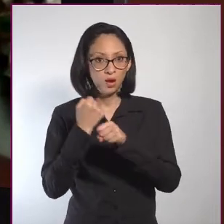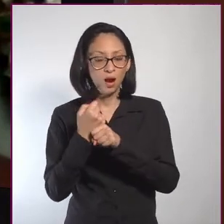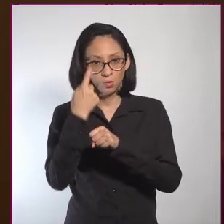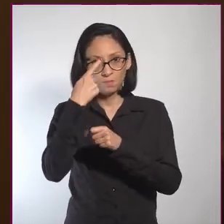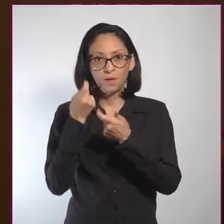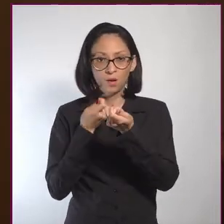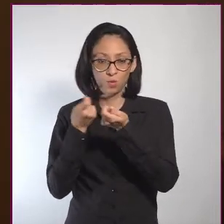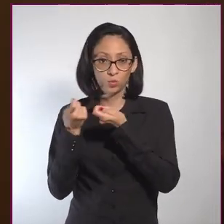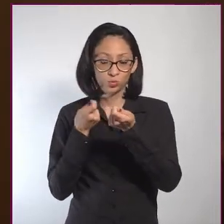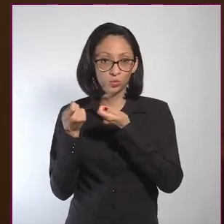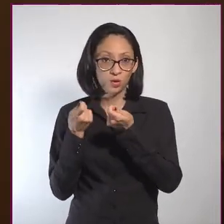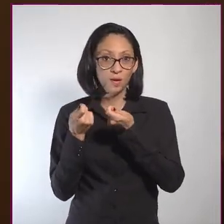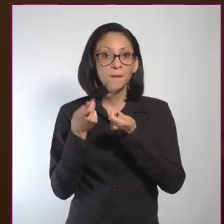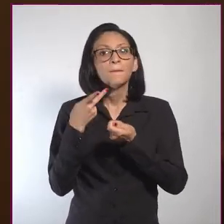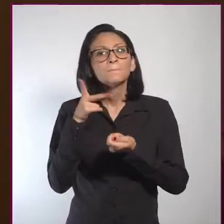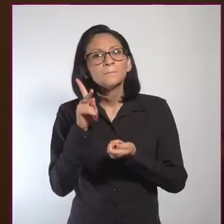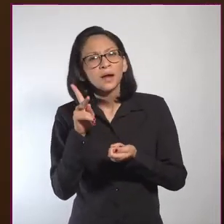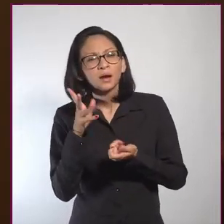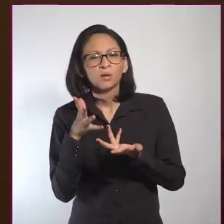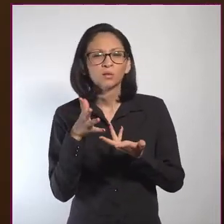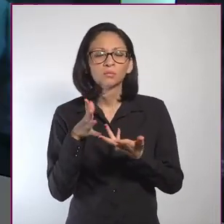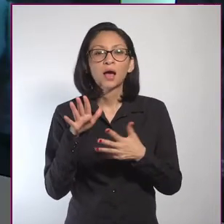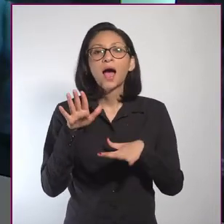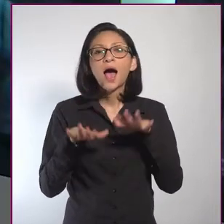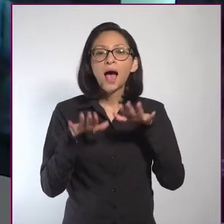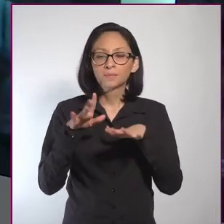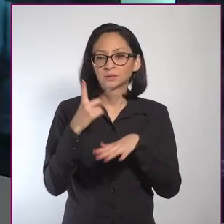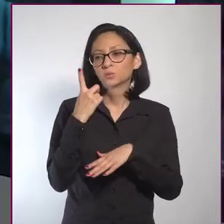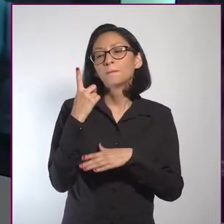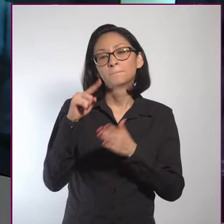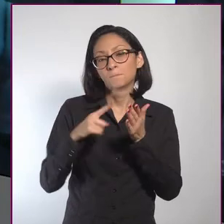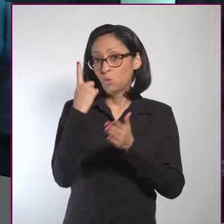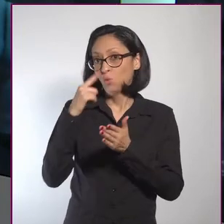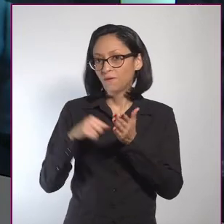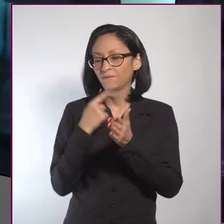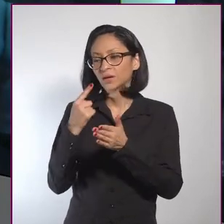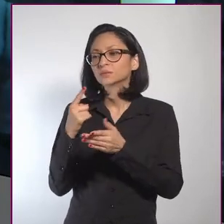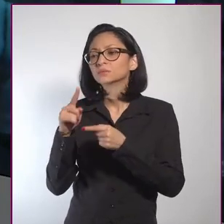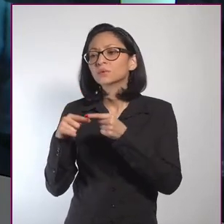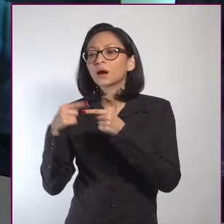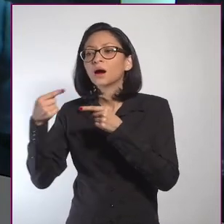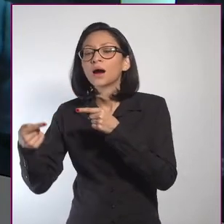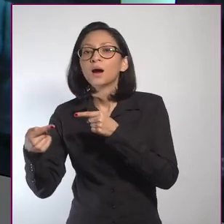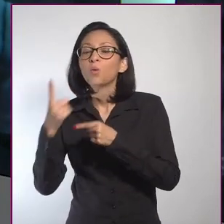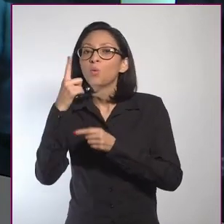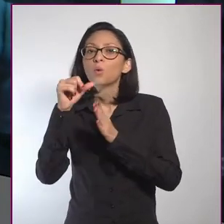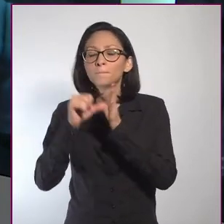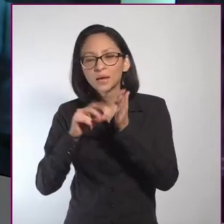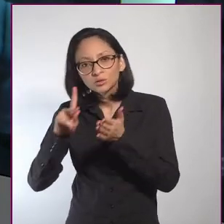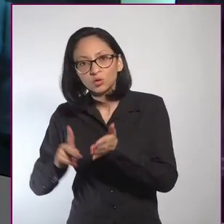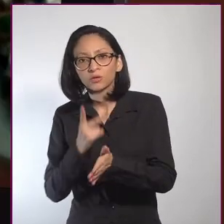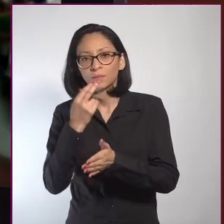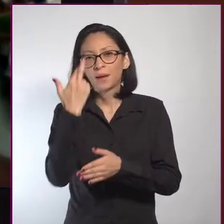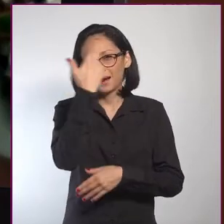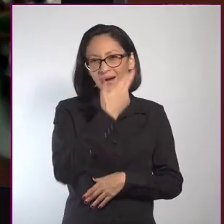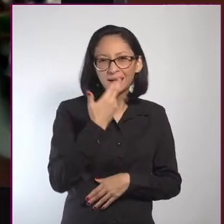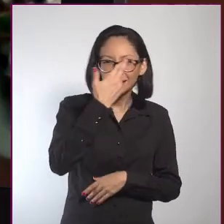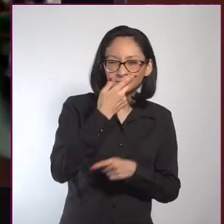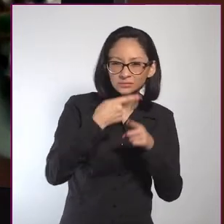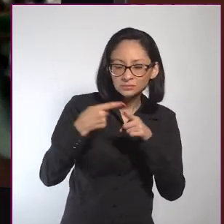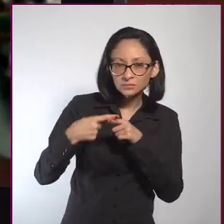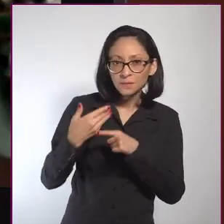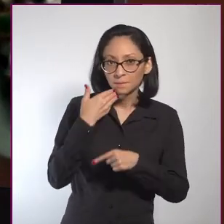adecuado. Quizás en la primera consulta tendrá una cita en 1 mes para ver los resultados de la intervención. Si